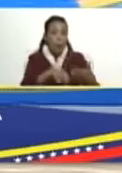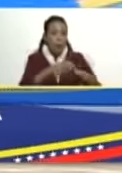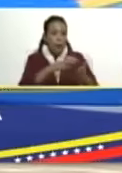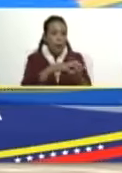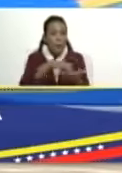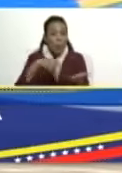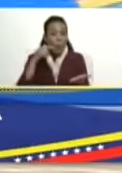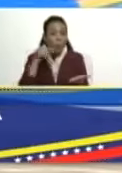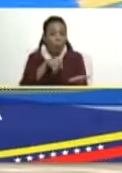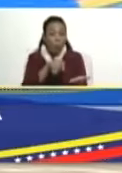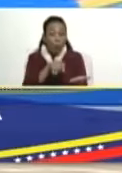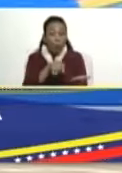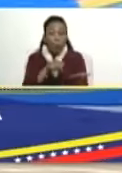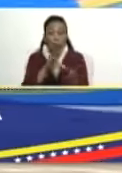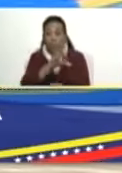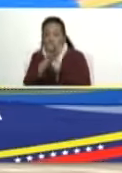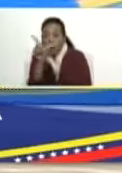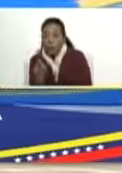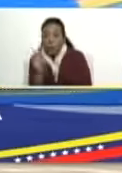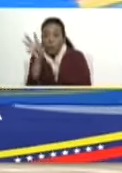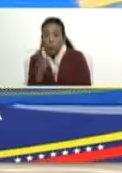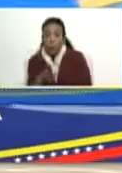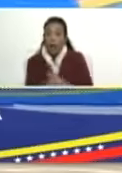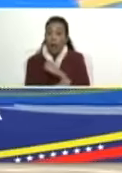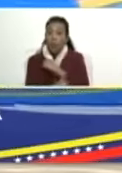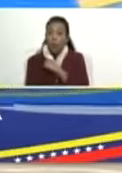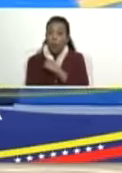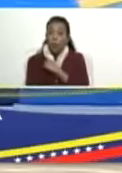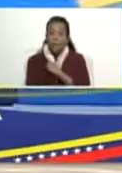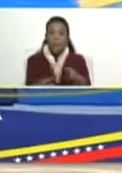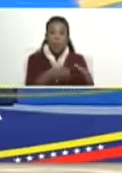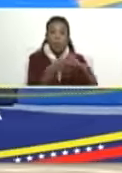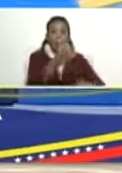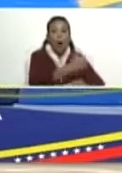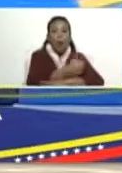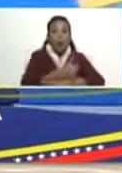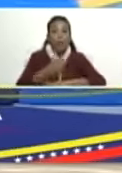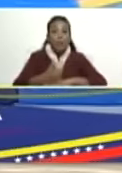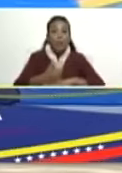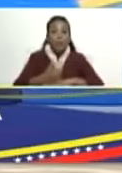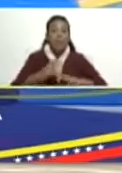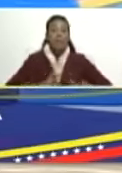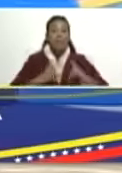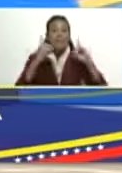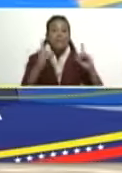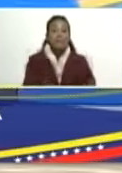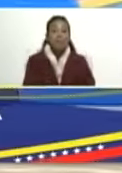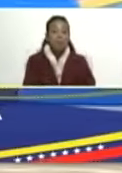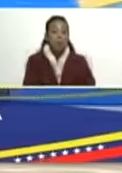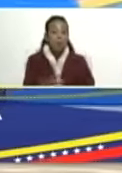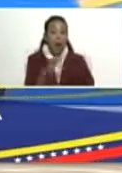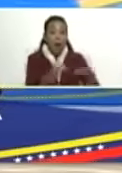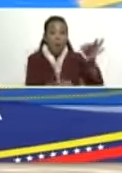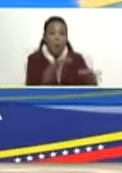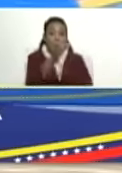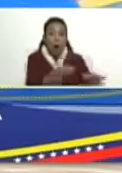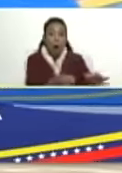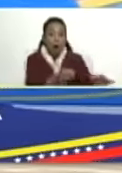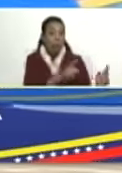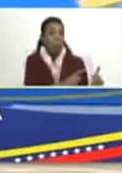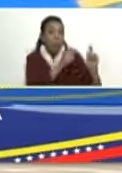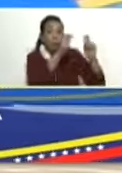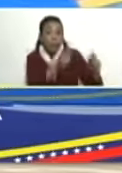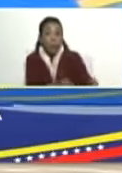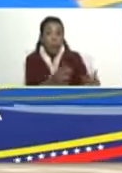despojo, del fraude, del laudo arbitral, el abogado puesto por los Estados Unidos